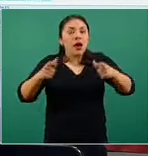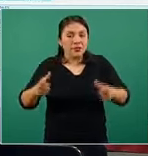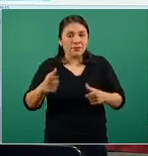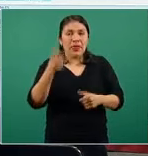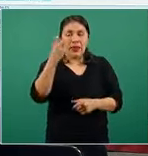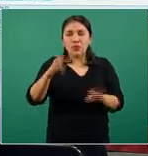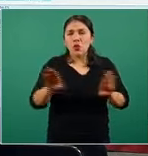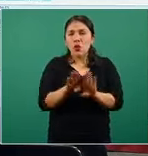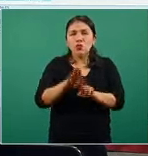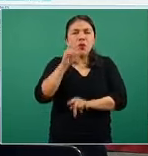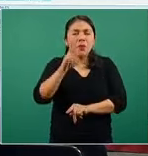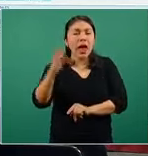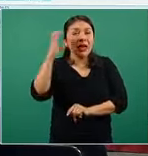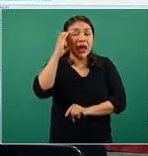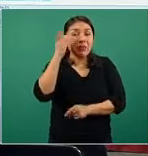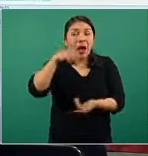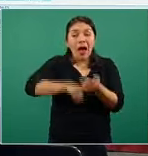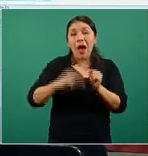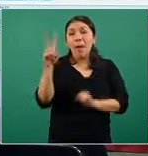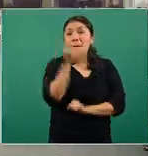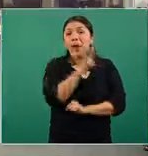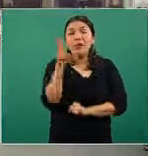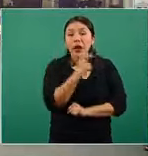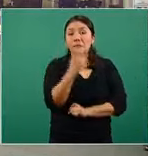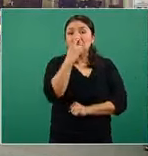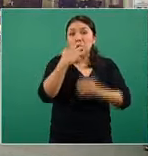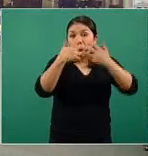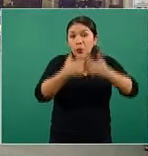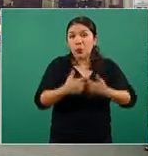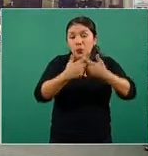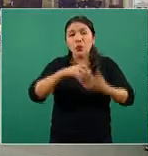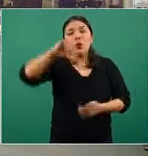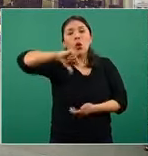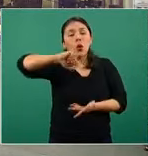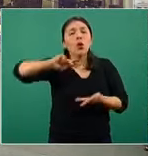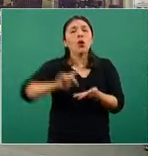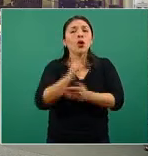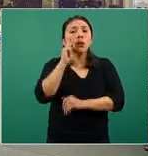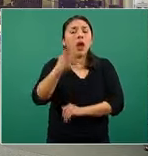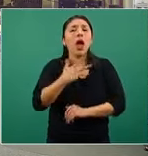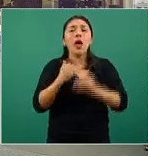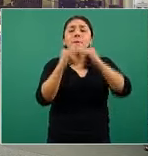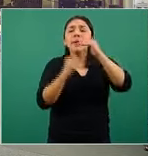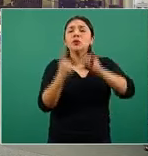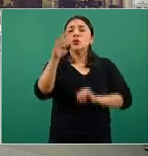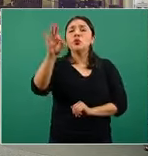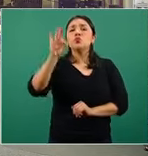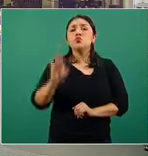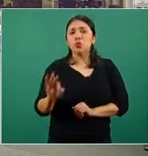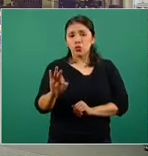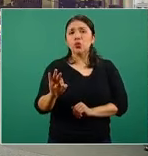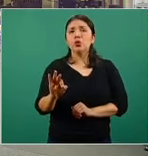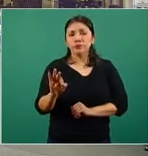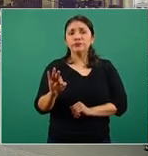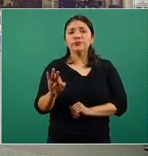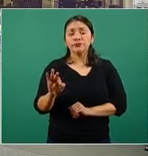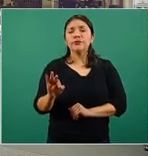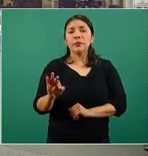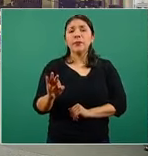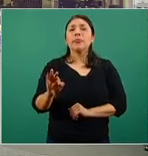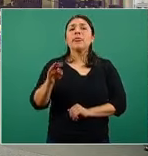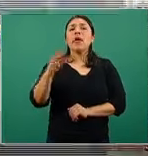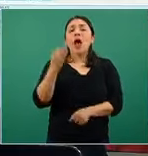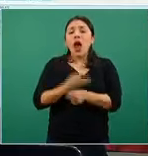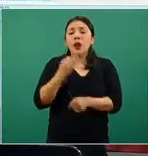para efectos de las camas con ventilador, el día de hoy tenemos nuevamente una disminución de un punto porcentual,